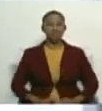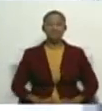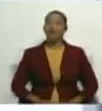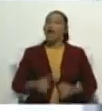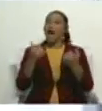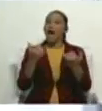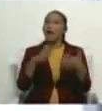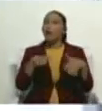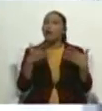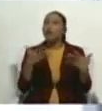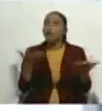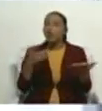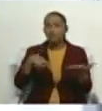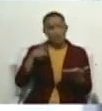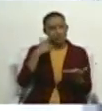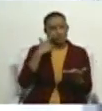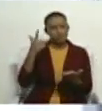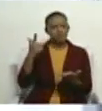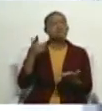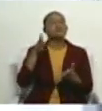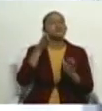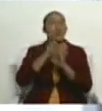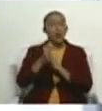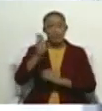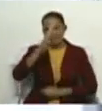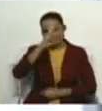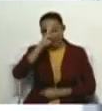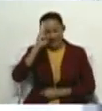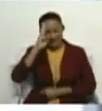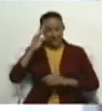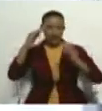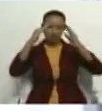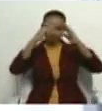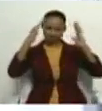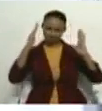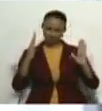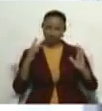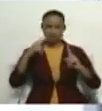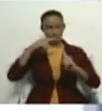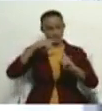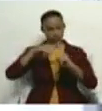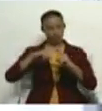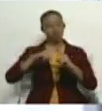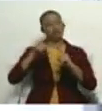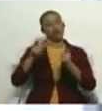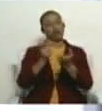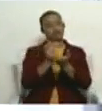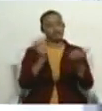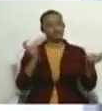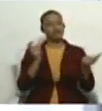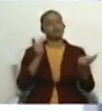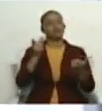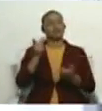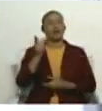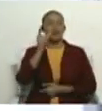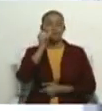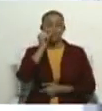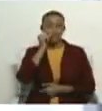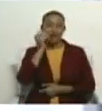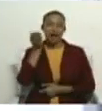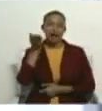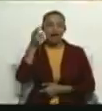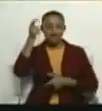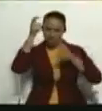Vamos de inmediato a ver lo que ocurre en el estado de Barinas, capilla ardiente del gran, el roble del llano venezolano, Hugo de los Reyes